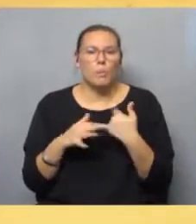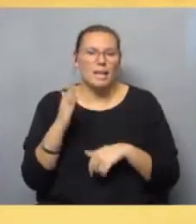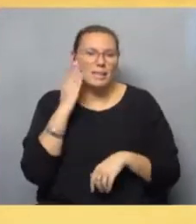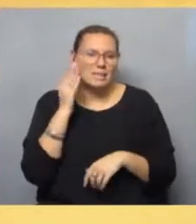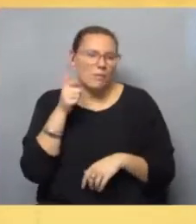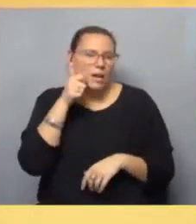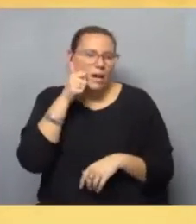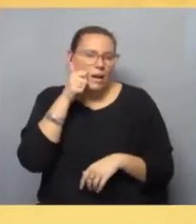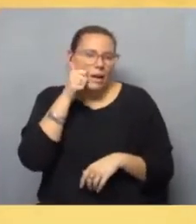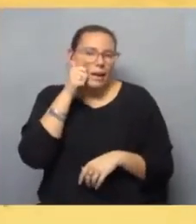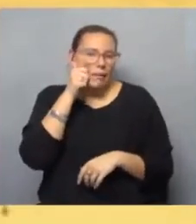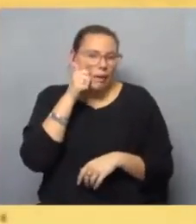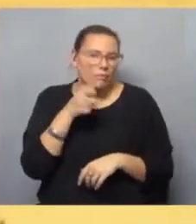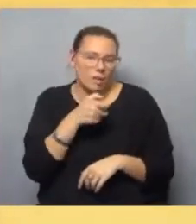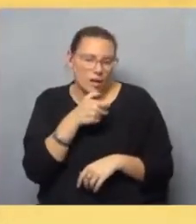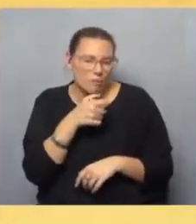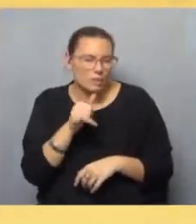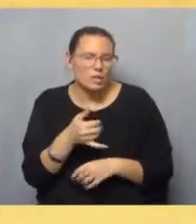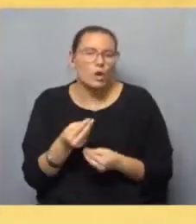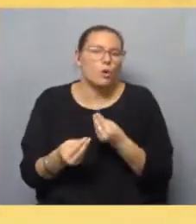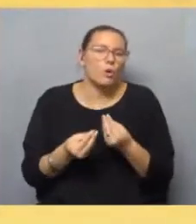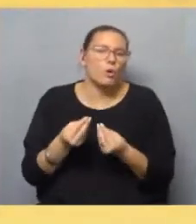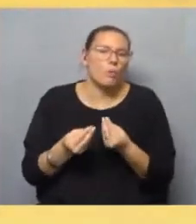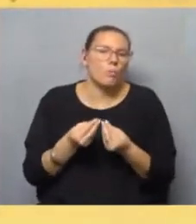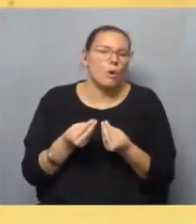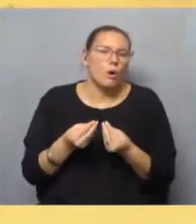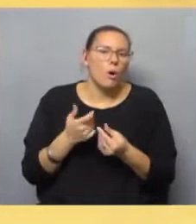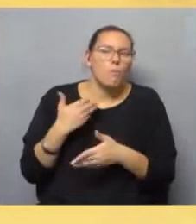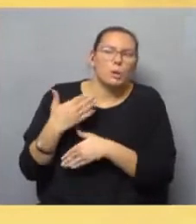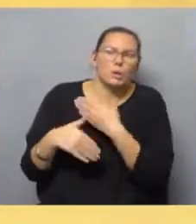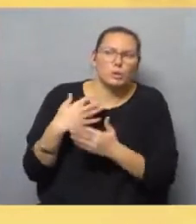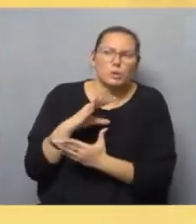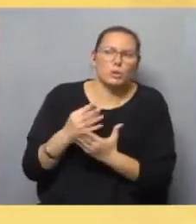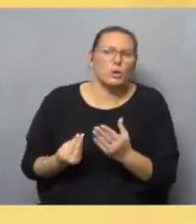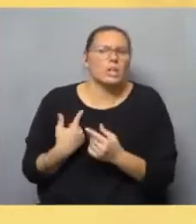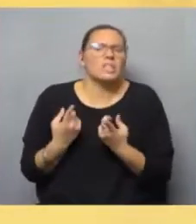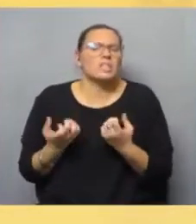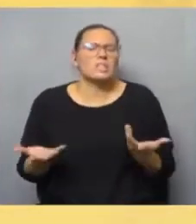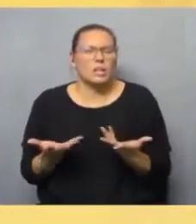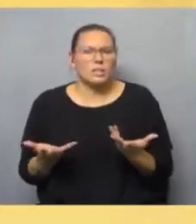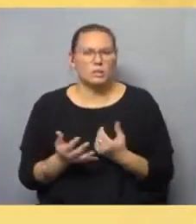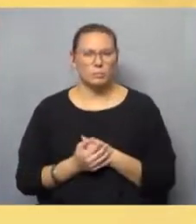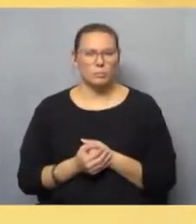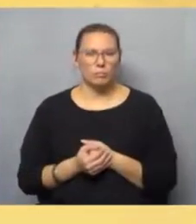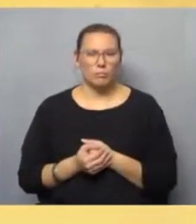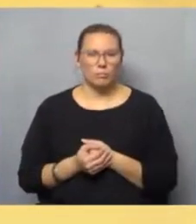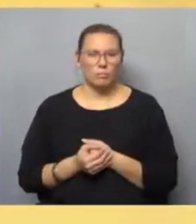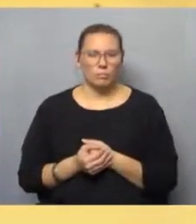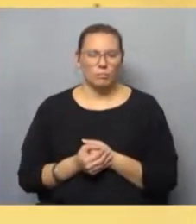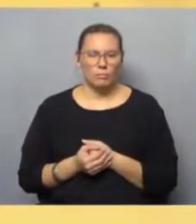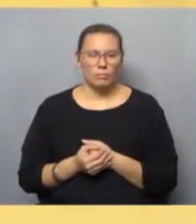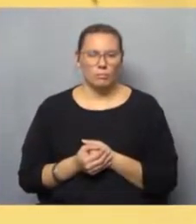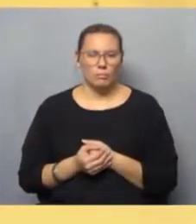edad del mineral o de la roca, ¿cómo la asocias con un proceso geológico? ¿Qué pistas hay ahí? Claro, bueno, mirá,